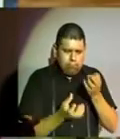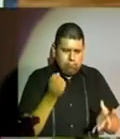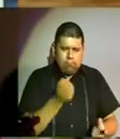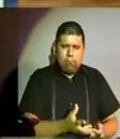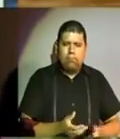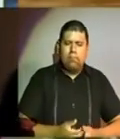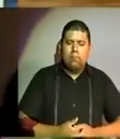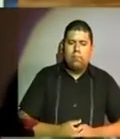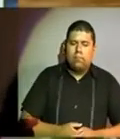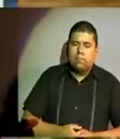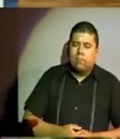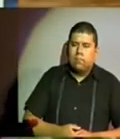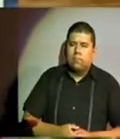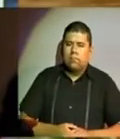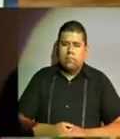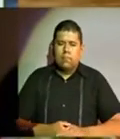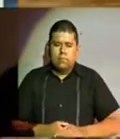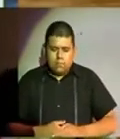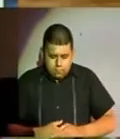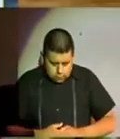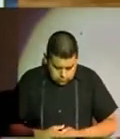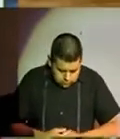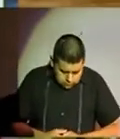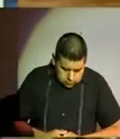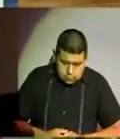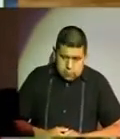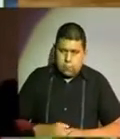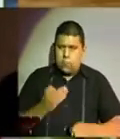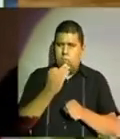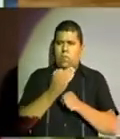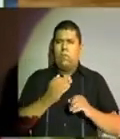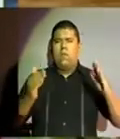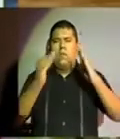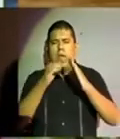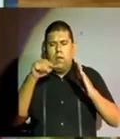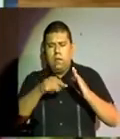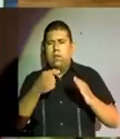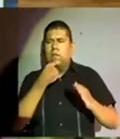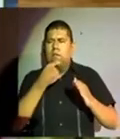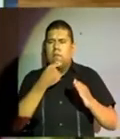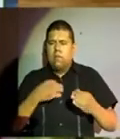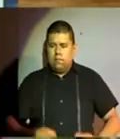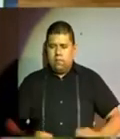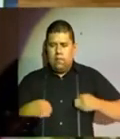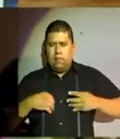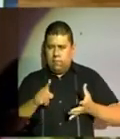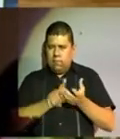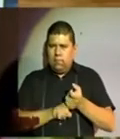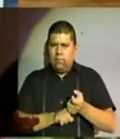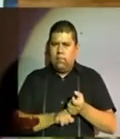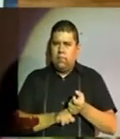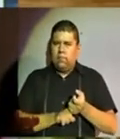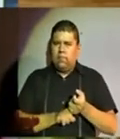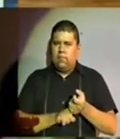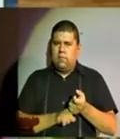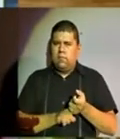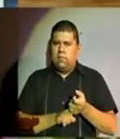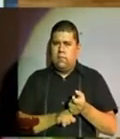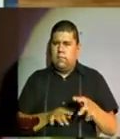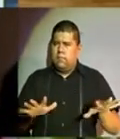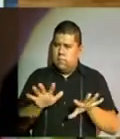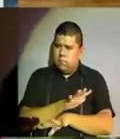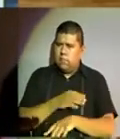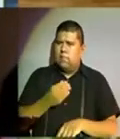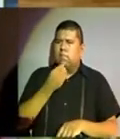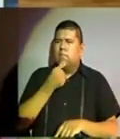hemos acordado que la casa hogar que actualmente se tiene pueda pasar para los niños y